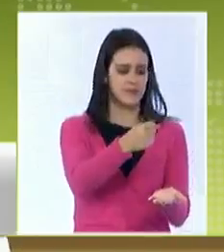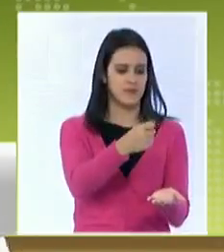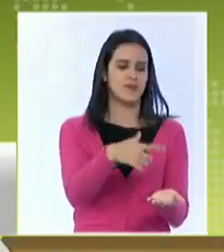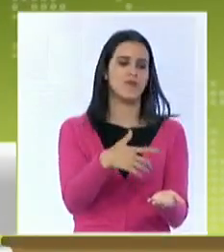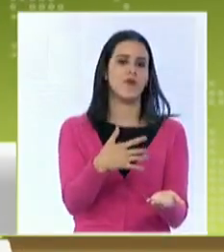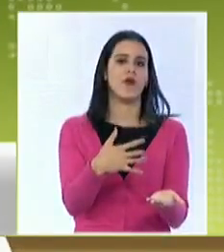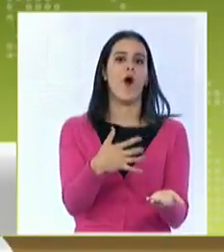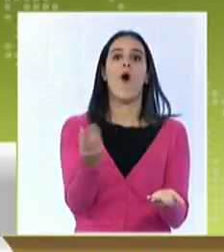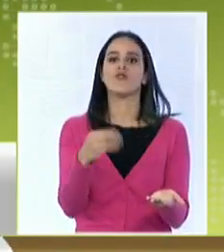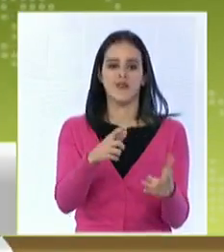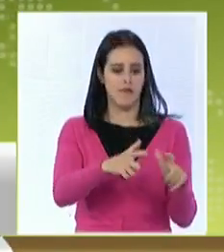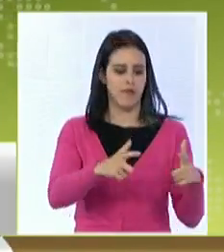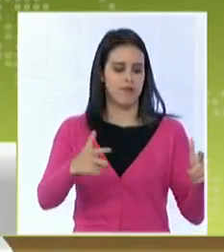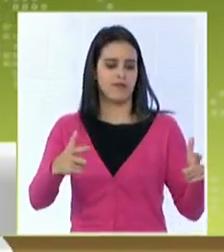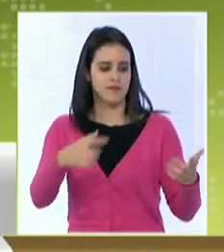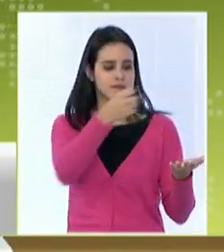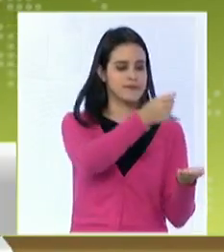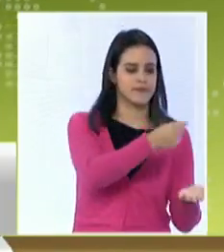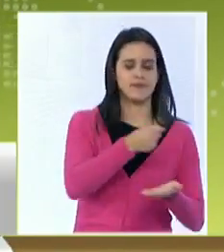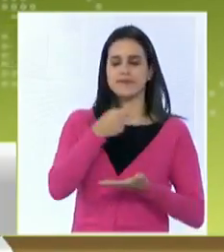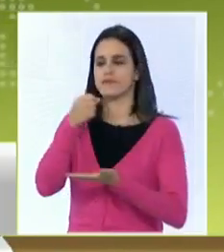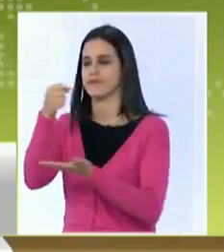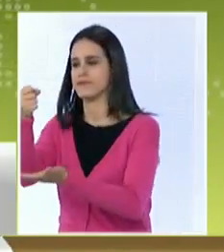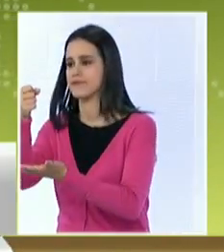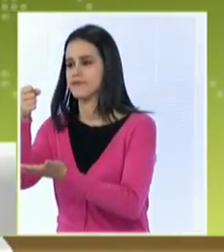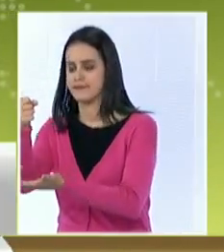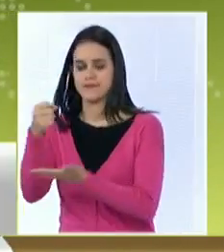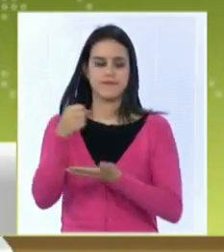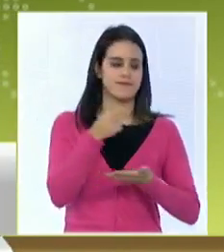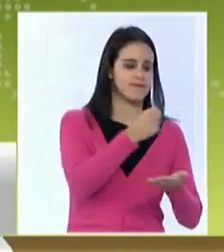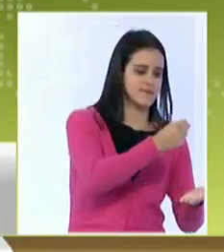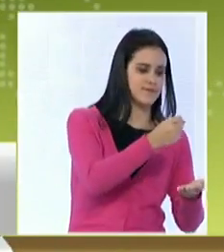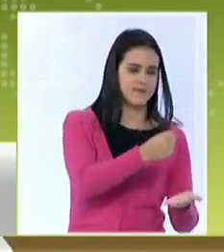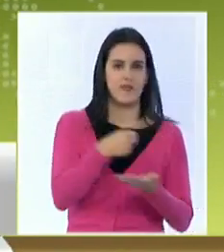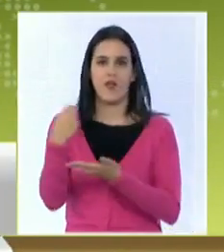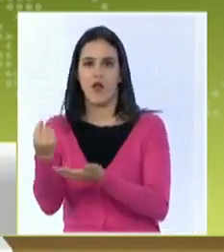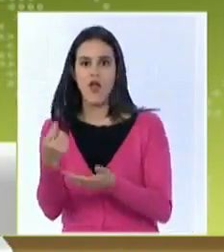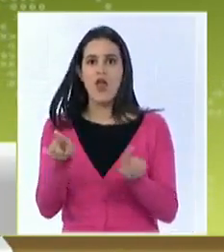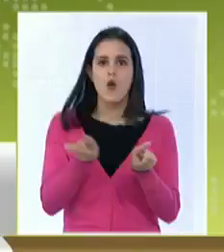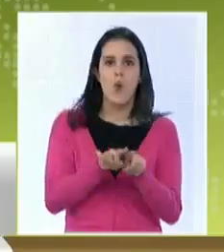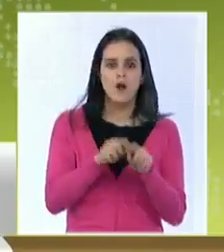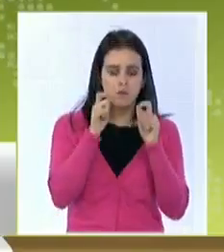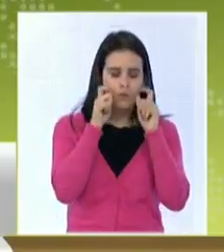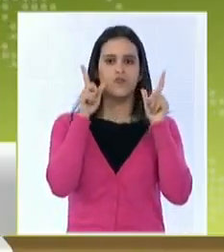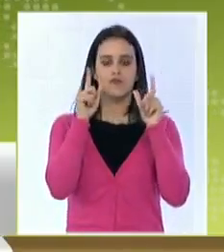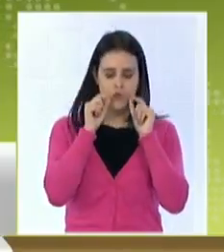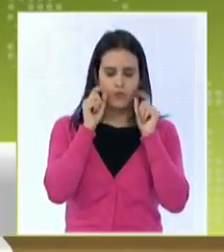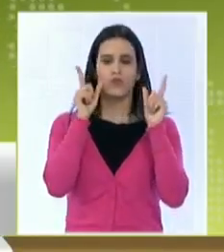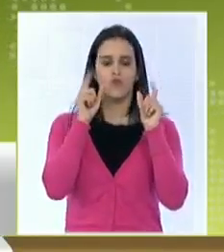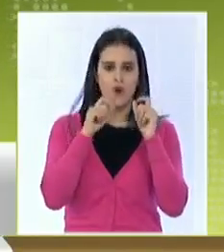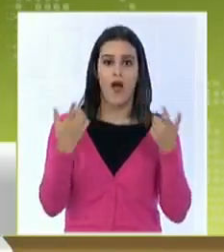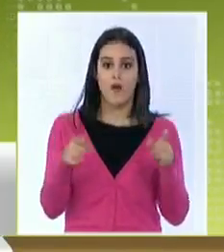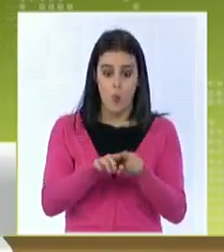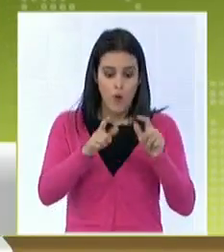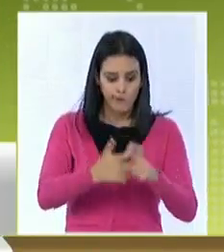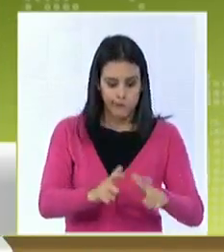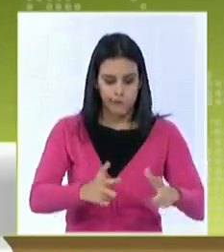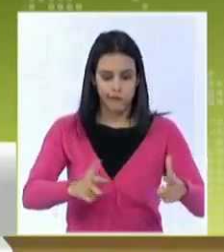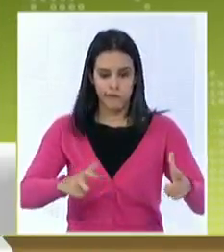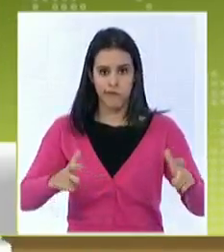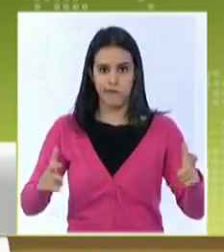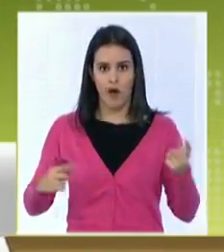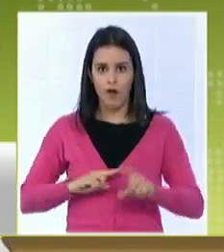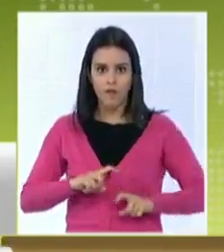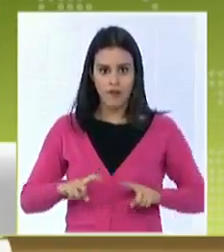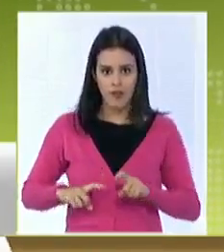se multiplican, vuelvo a congelar, las duermo, las despierto al descongelar, se multiplican nuevamente y las vuelvo a dormir